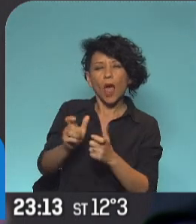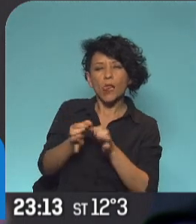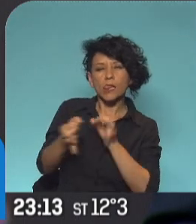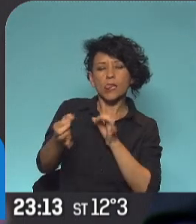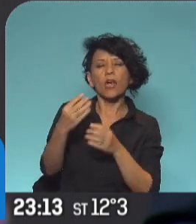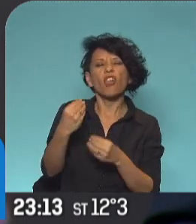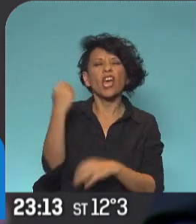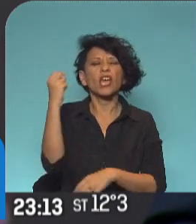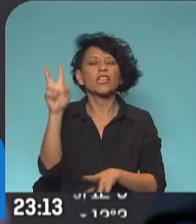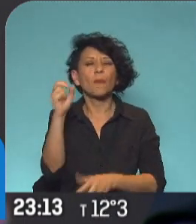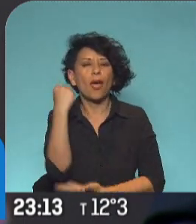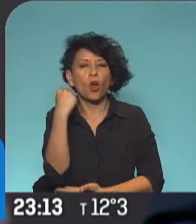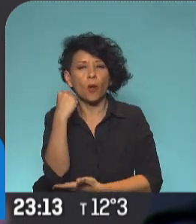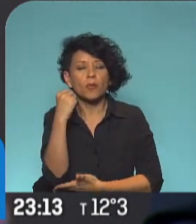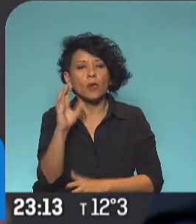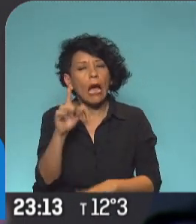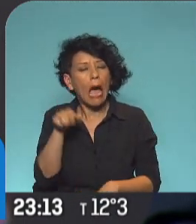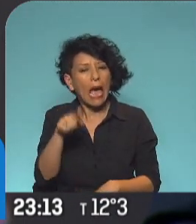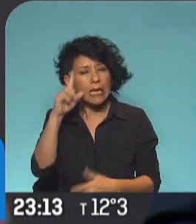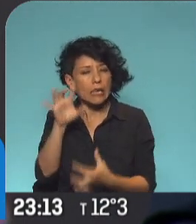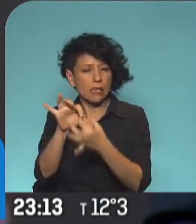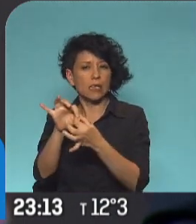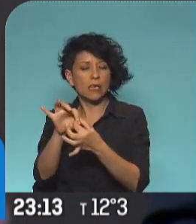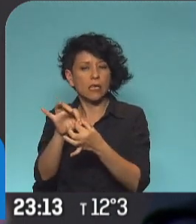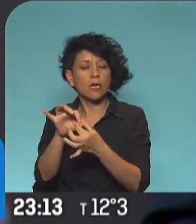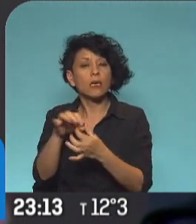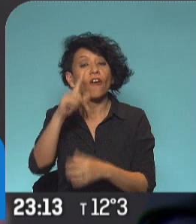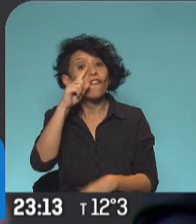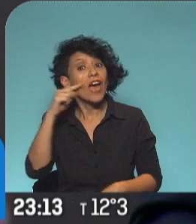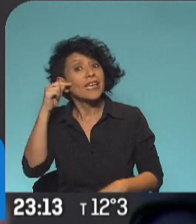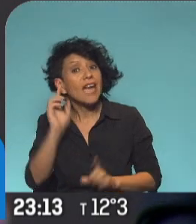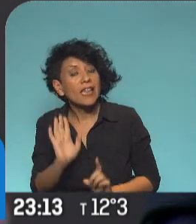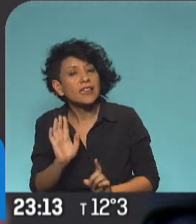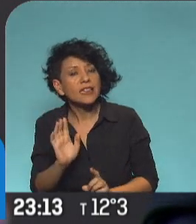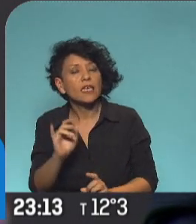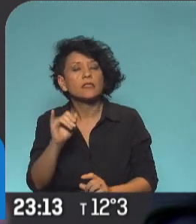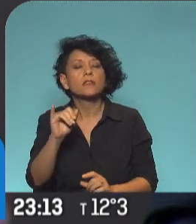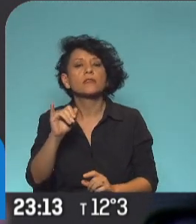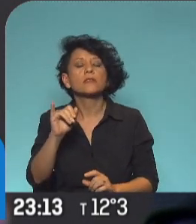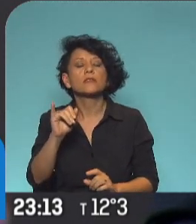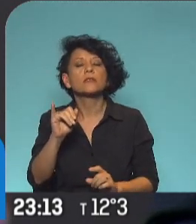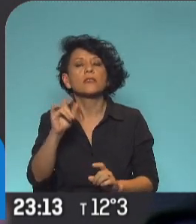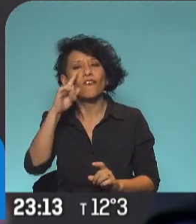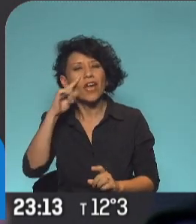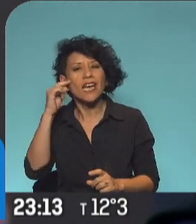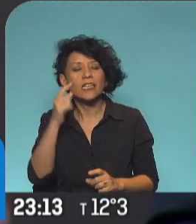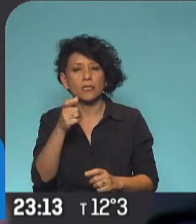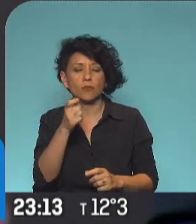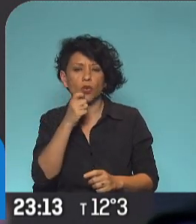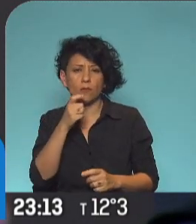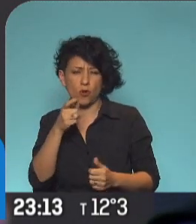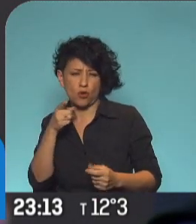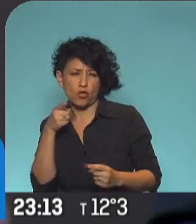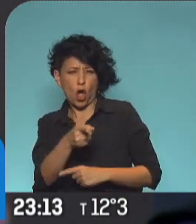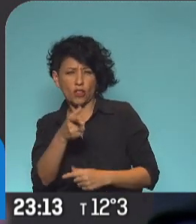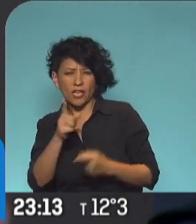en ese sentido fue bastante congruente. Mientras que Fernández sí fue congruente cuando atacaba en forma directa,